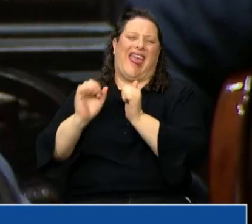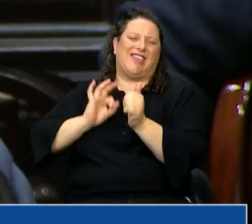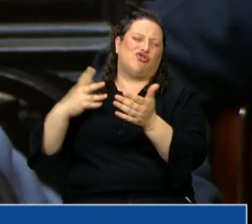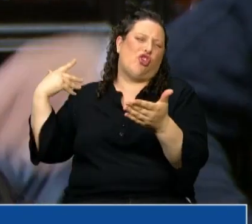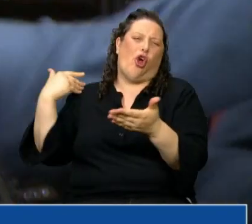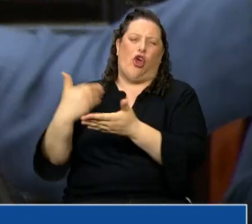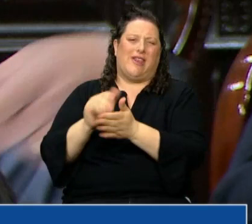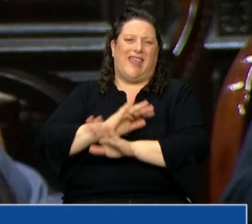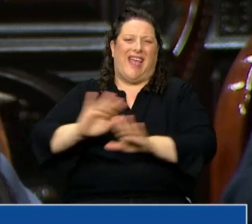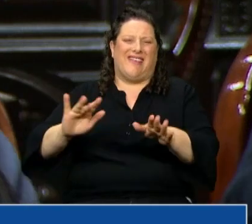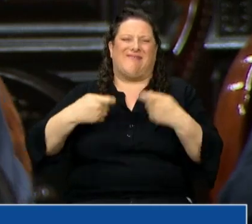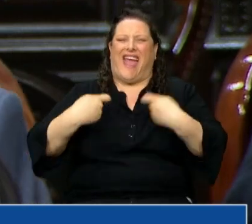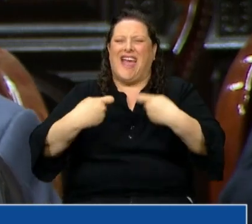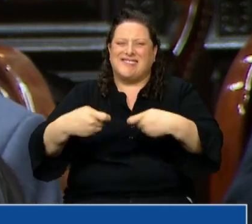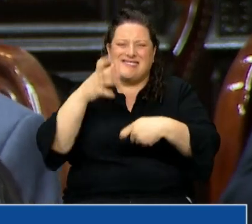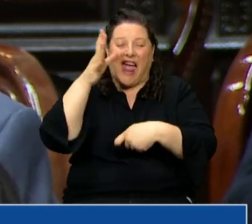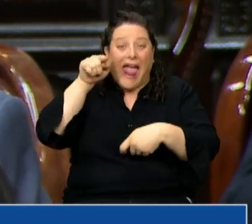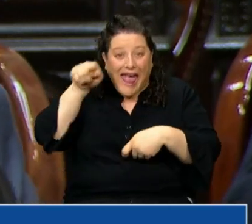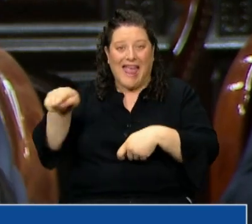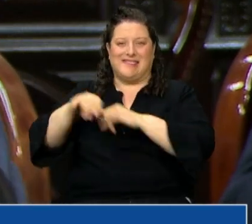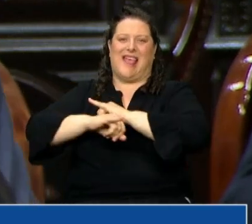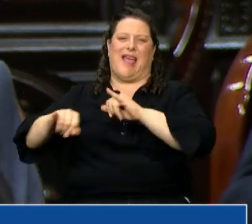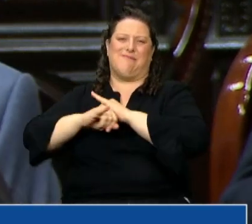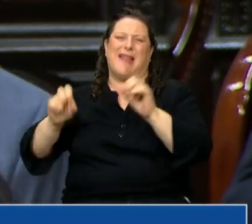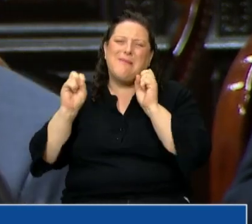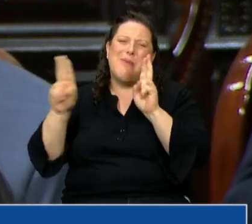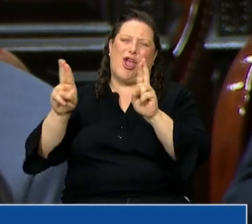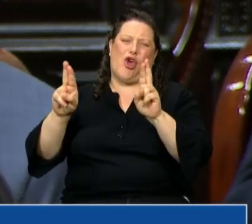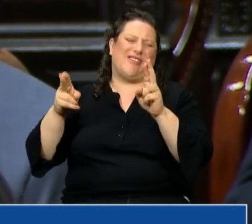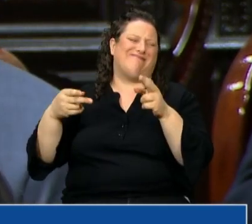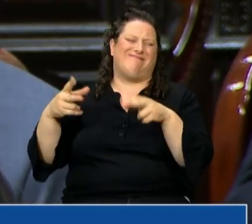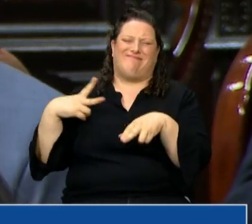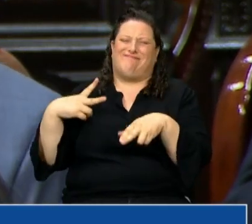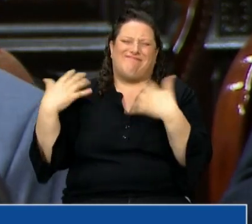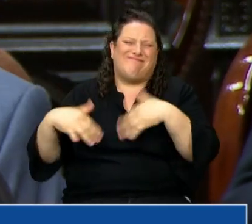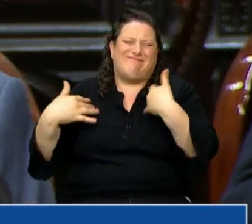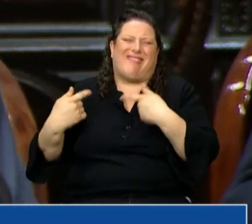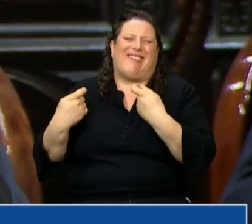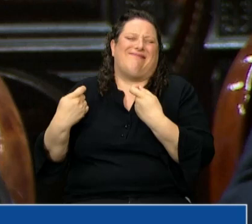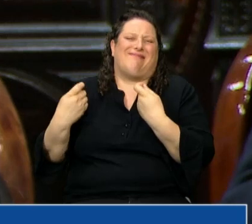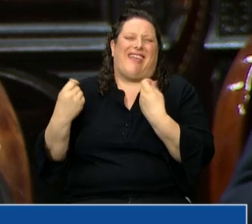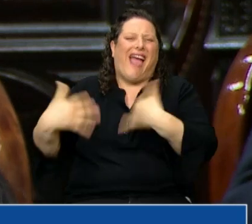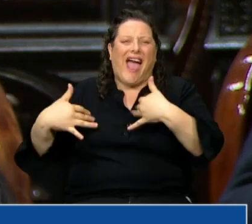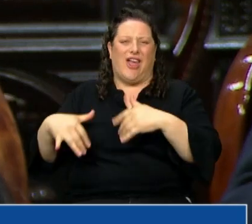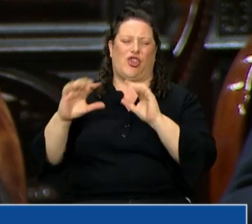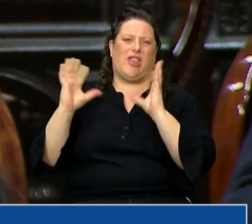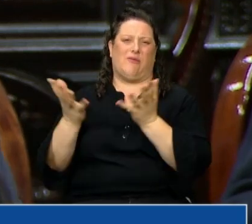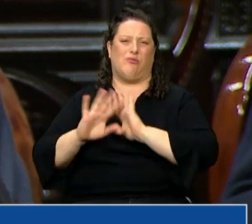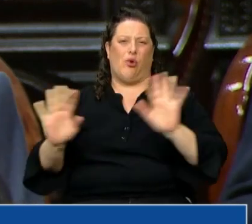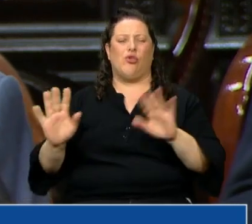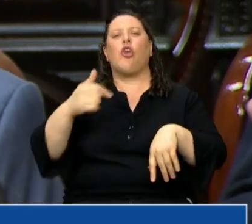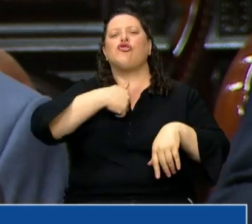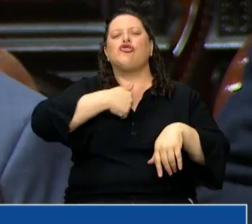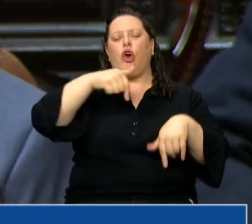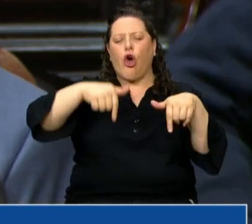los argentinos. Esa fue la campaña más cara del mundo. Por eso hoy me voy con la tranquilidad de saber que corregimos una